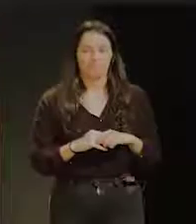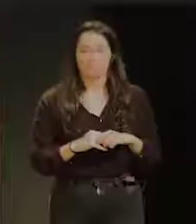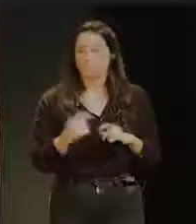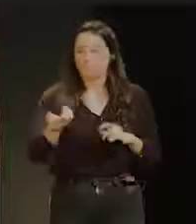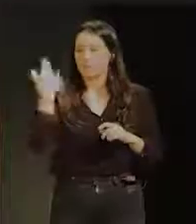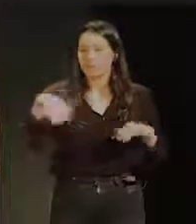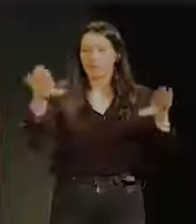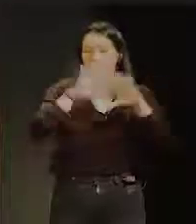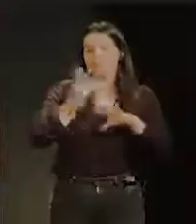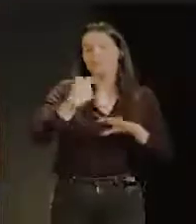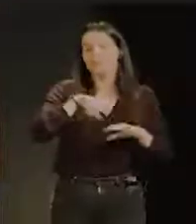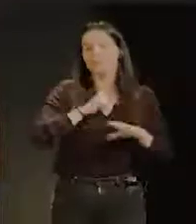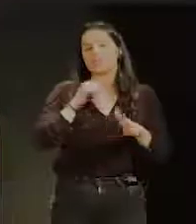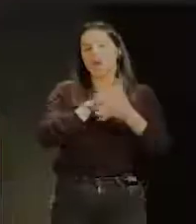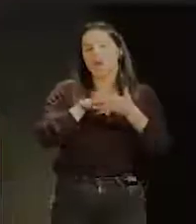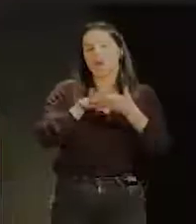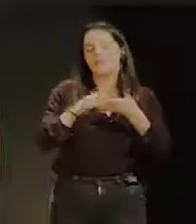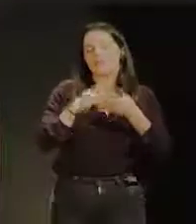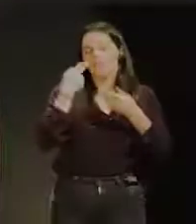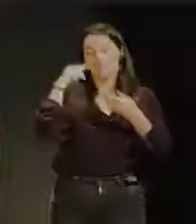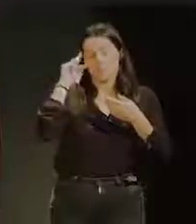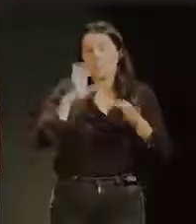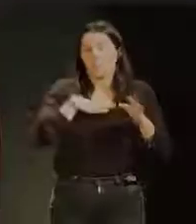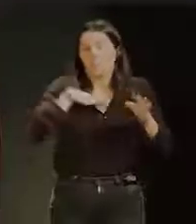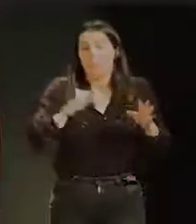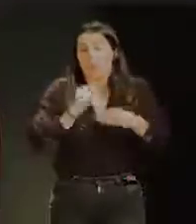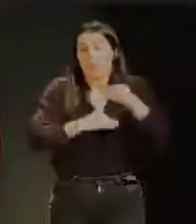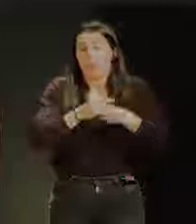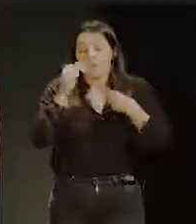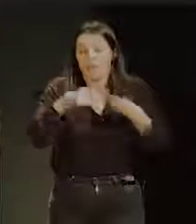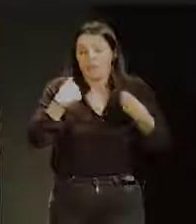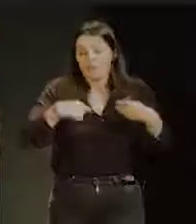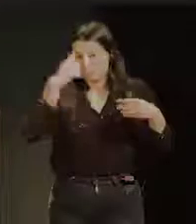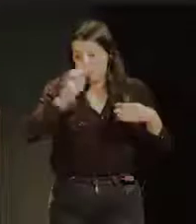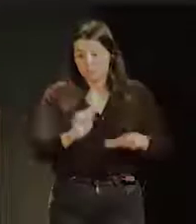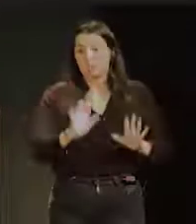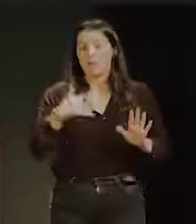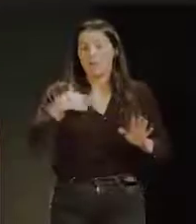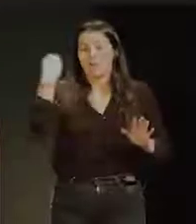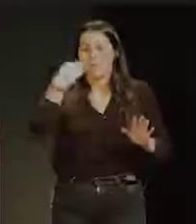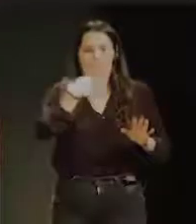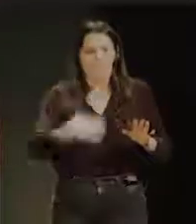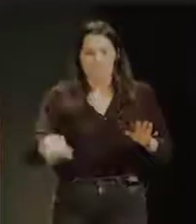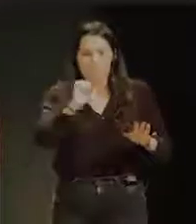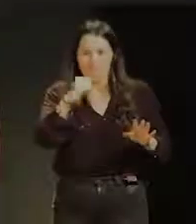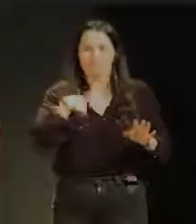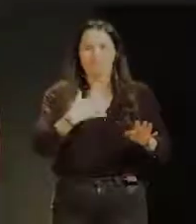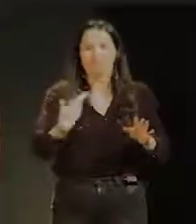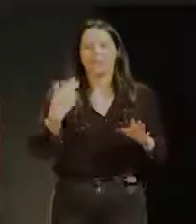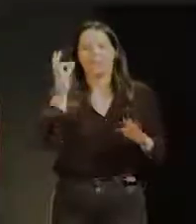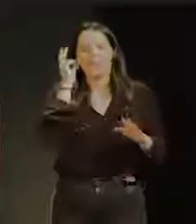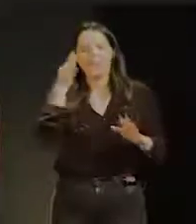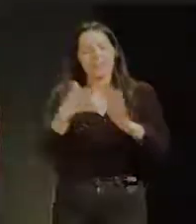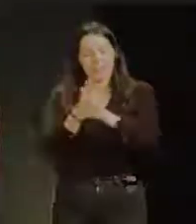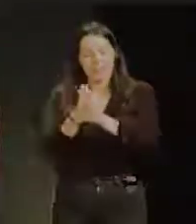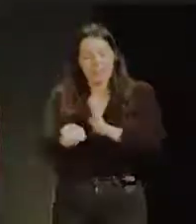Anoche estuvimos hablando de una experiencia que a lo mejor se hace aquí, lo desconozco yo, pero me pareció maravilloso y lo voy a pedir a Natalie que lo